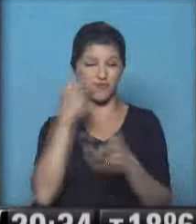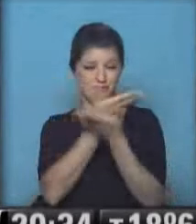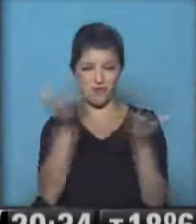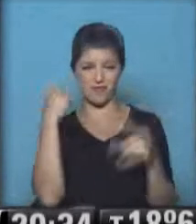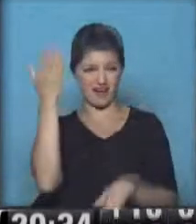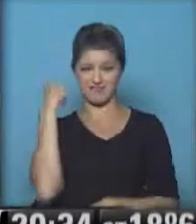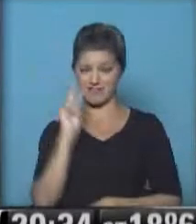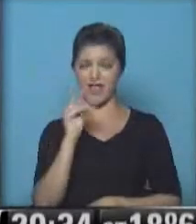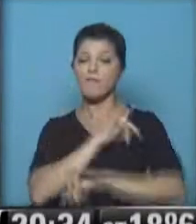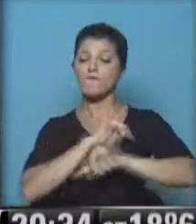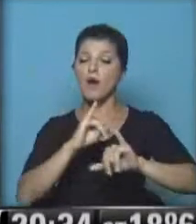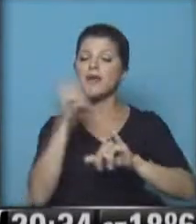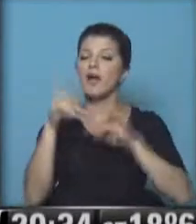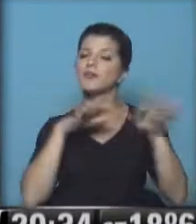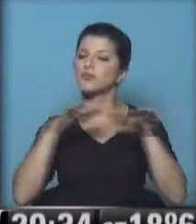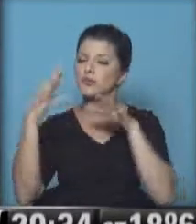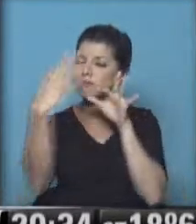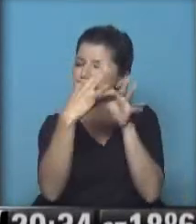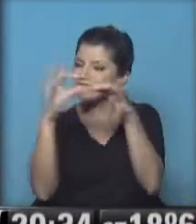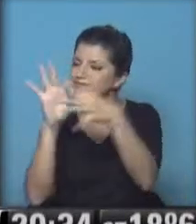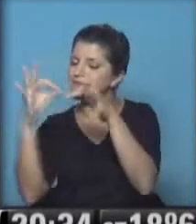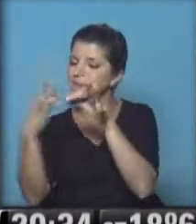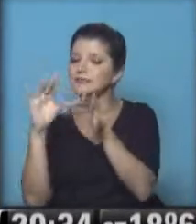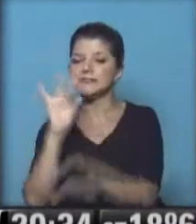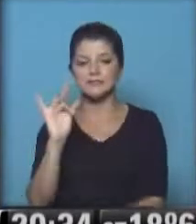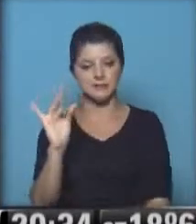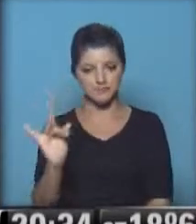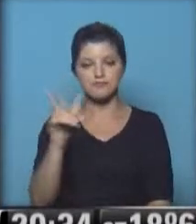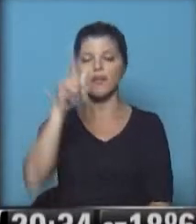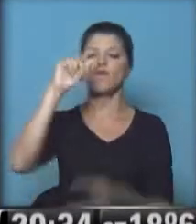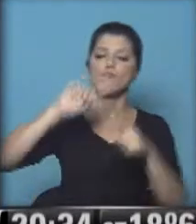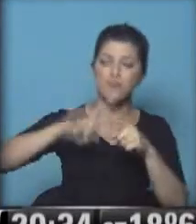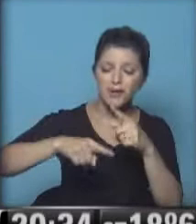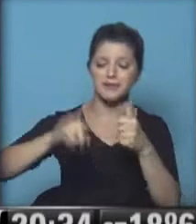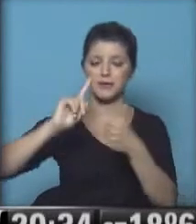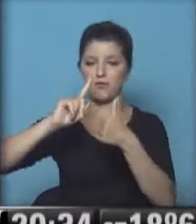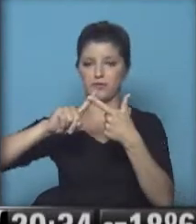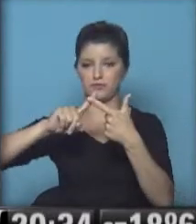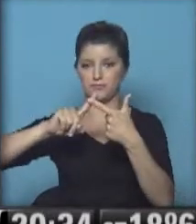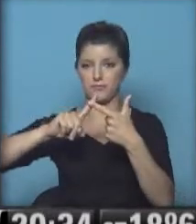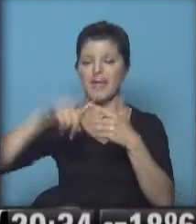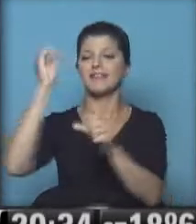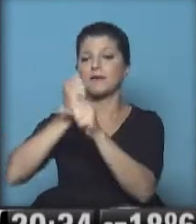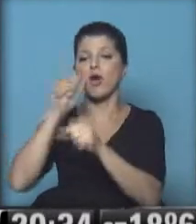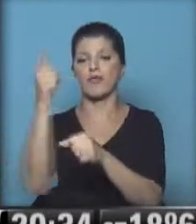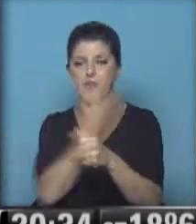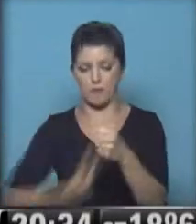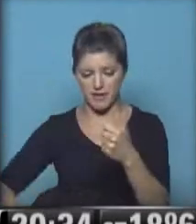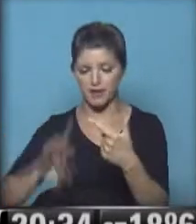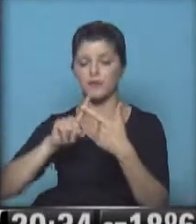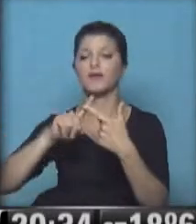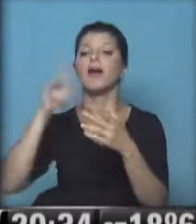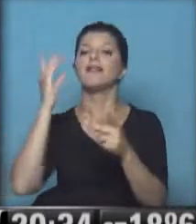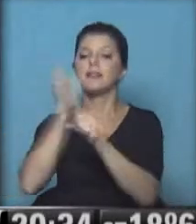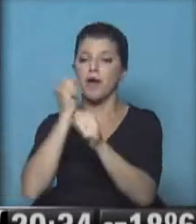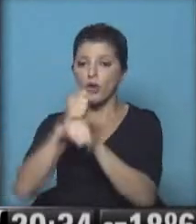trama extremadamente compleja entre políticos, funcionarios de gobierno,